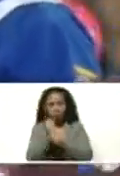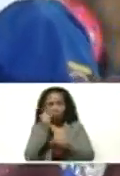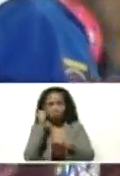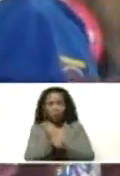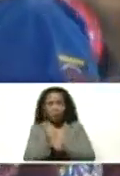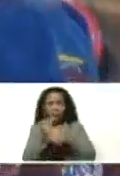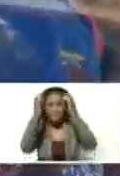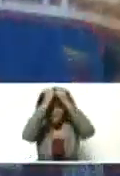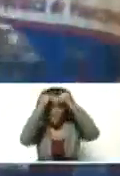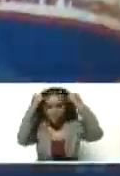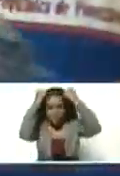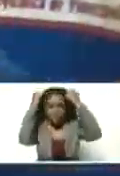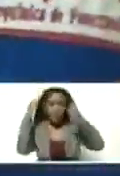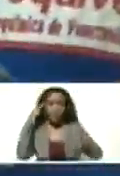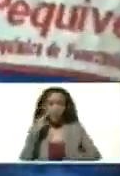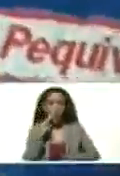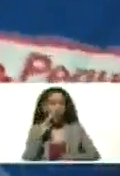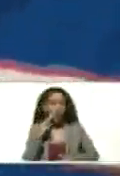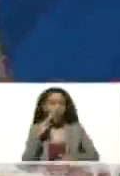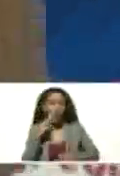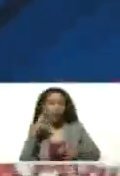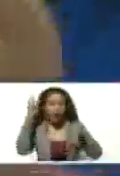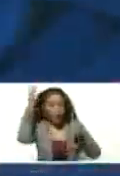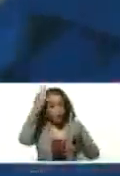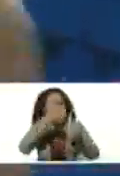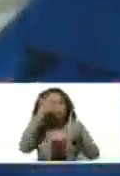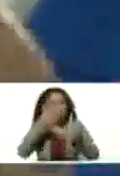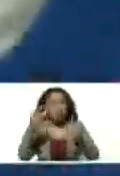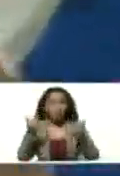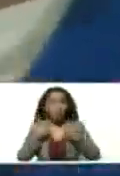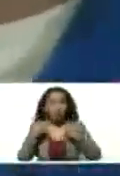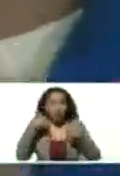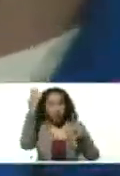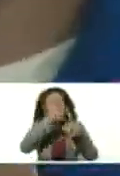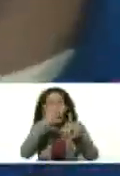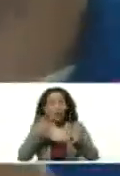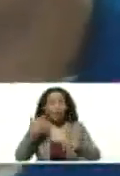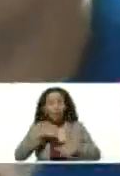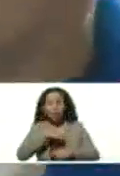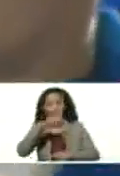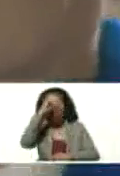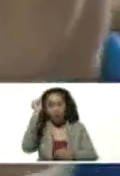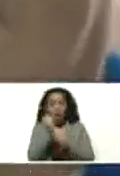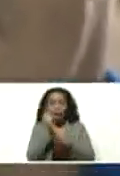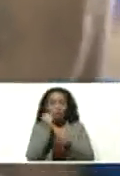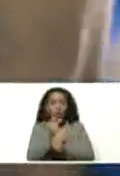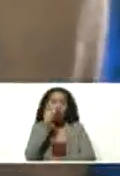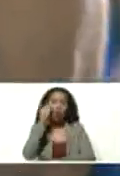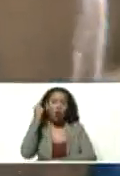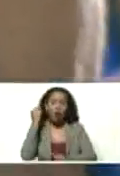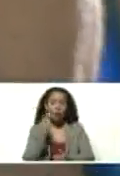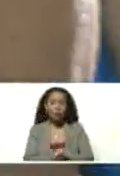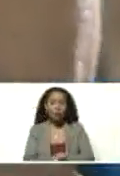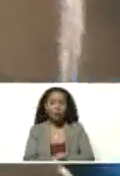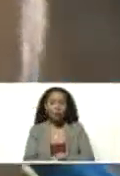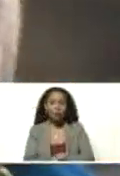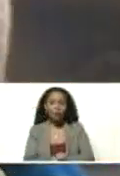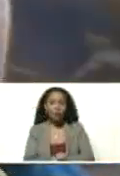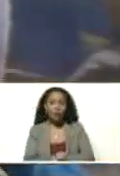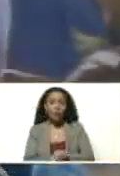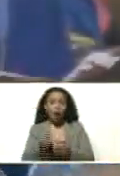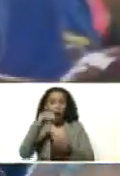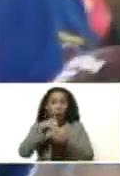Milicia Bolivariana, en la formación y autoformación de nuestras trabajadoras y trabajadores, en el